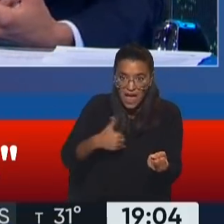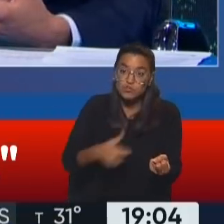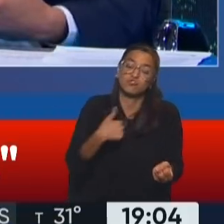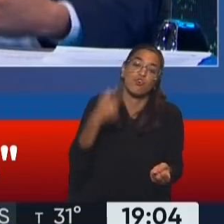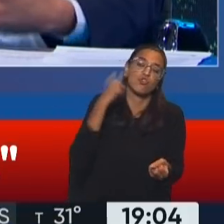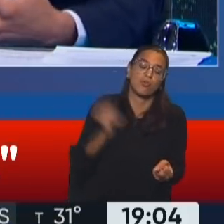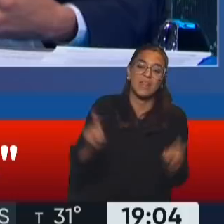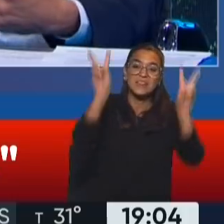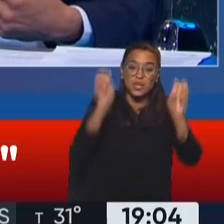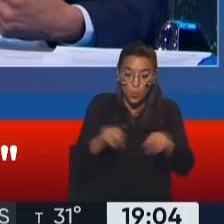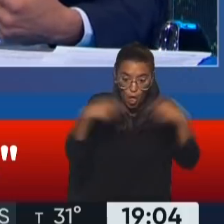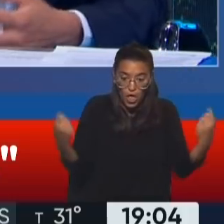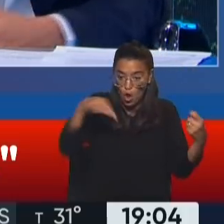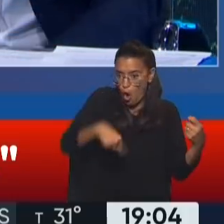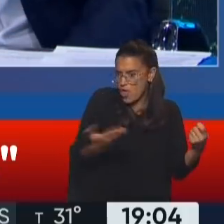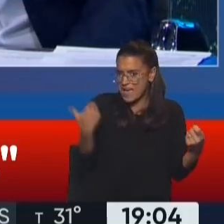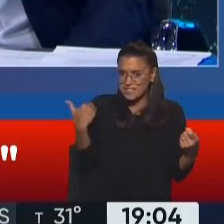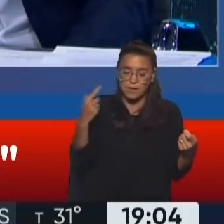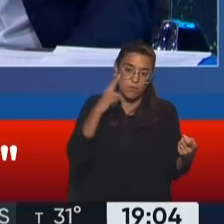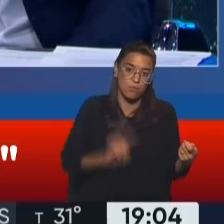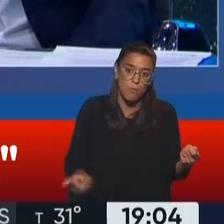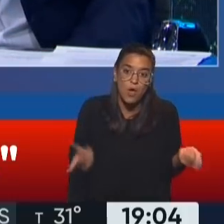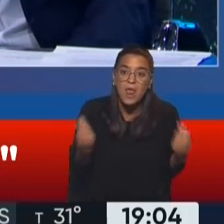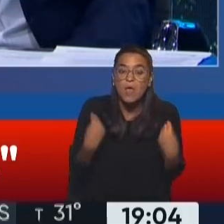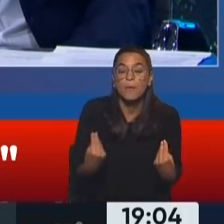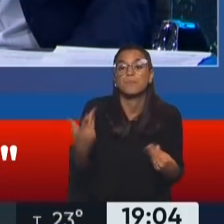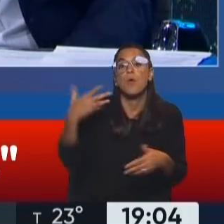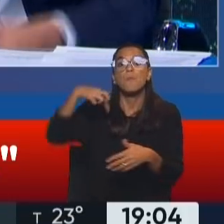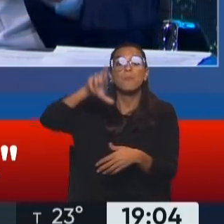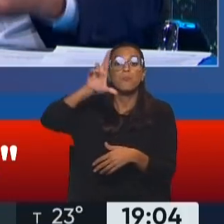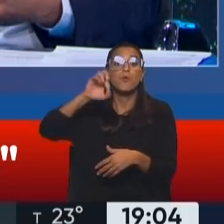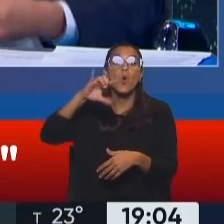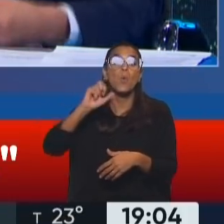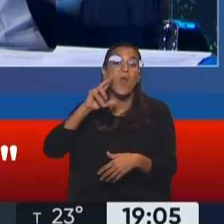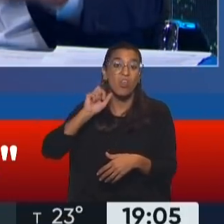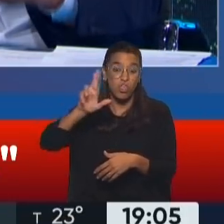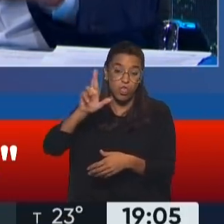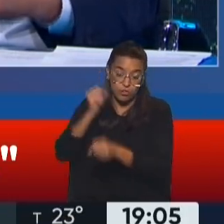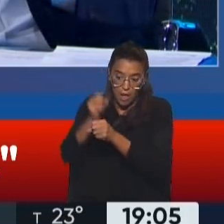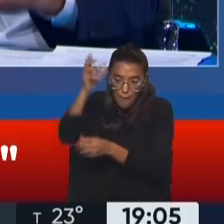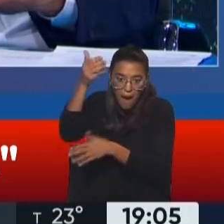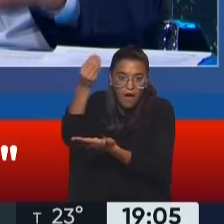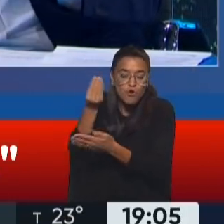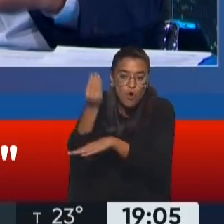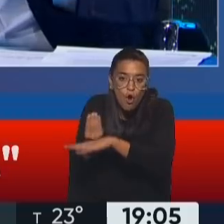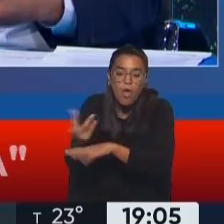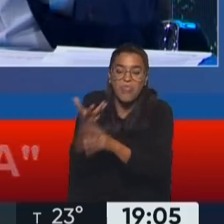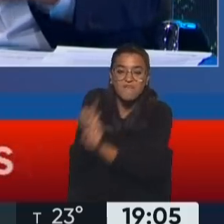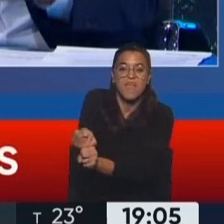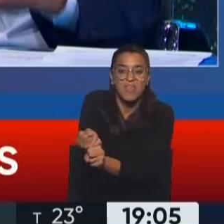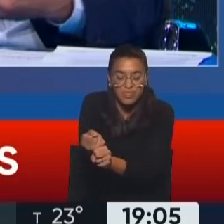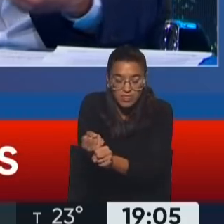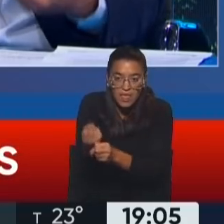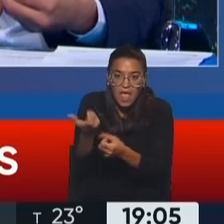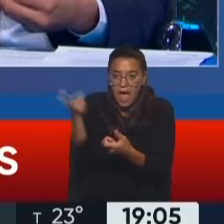los titulares de los diarios de hoy y de ayer, cuando el Procurador del Tesoro de la Nación hace su trabajo como jefe de los abogados del Estado, que es defender el interés de la